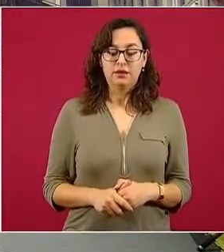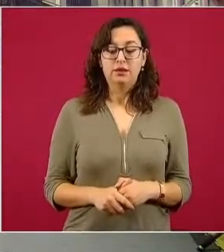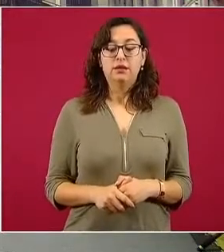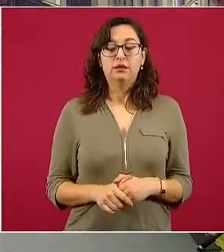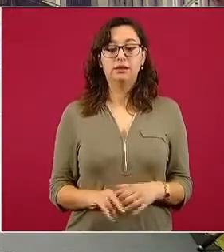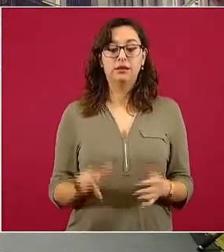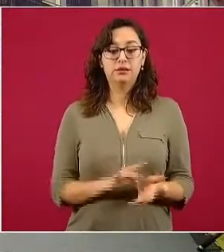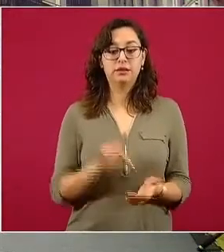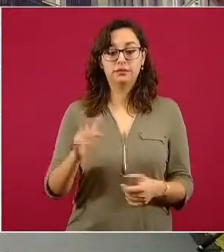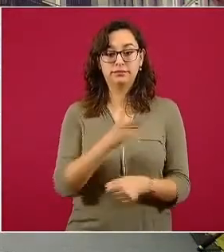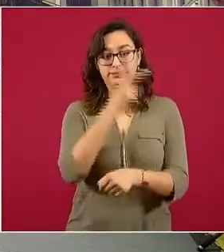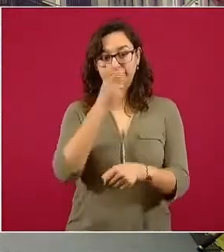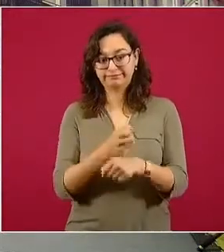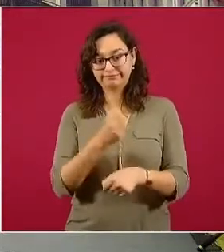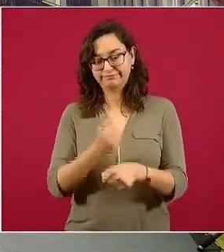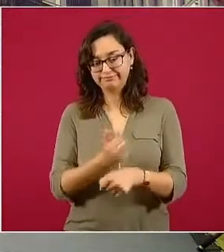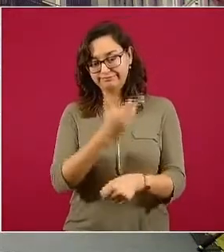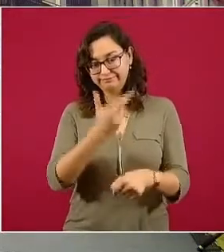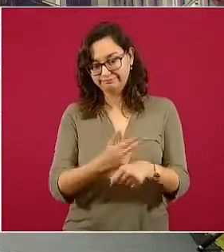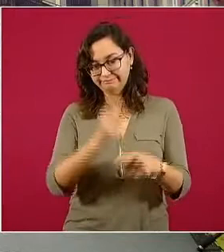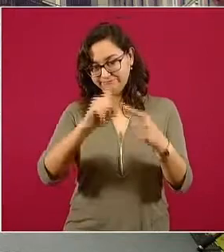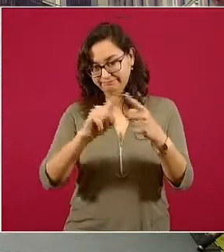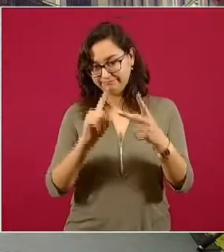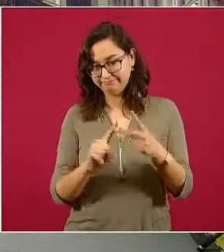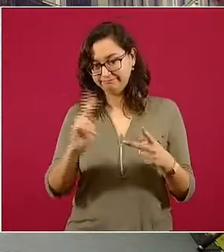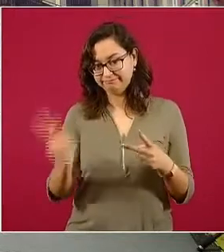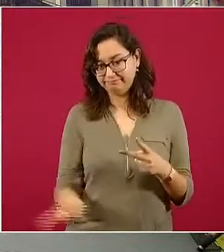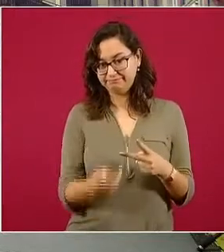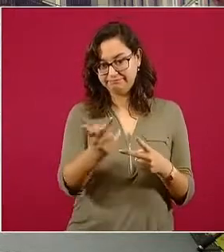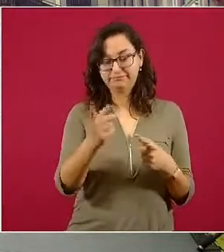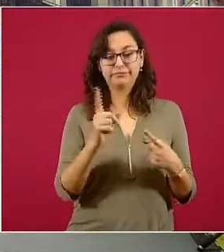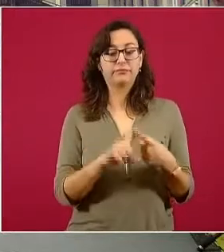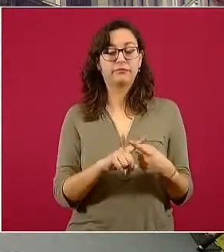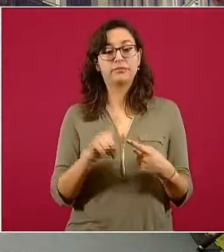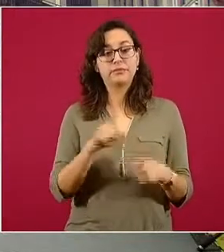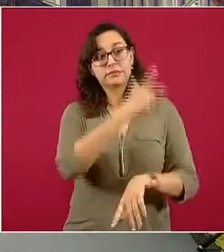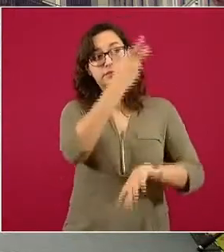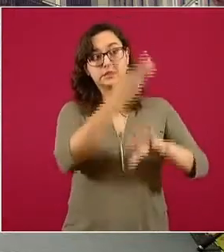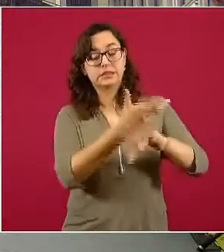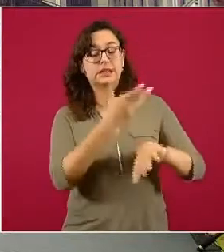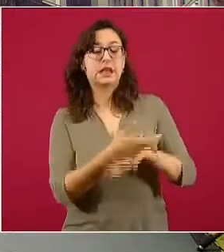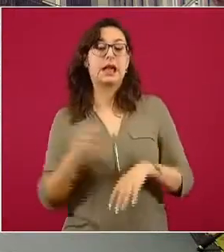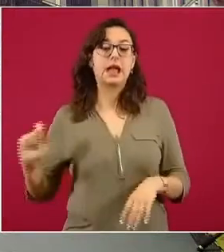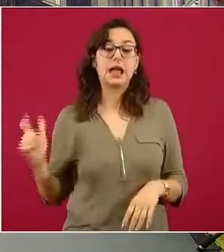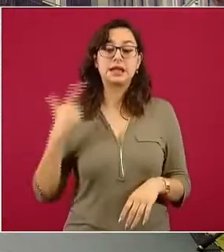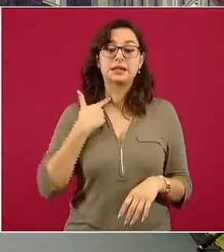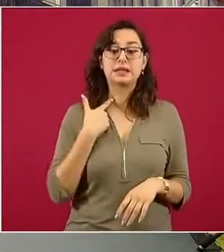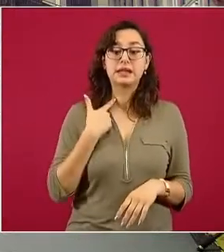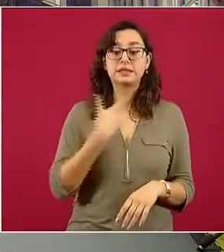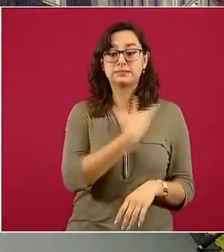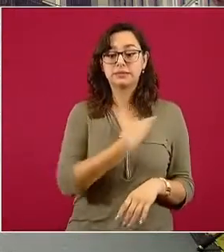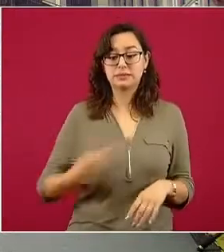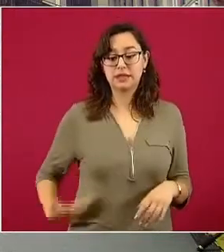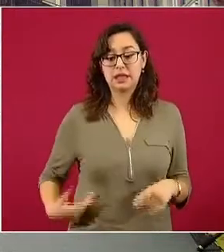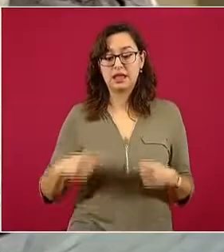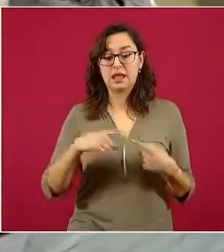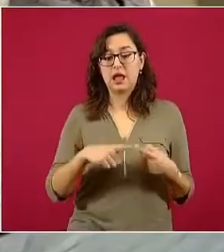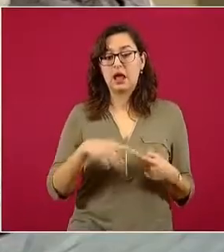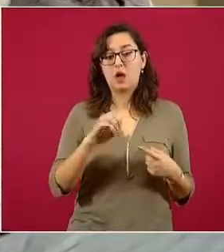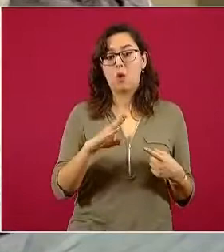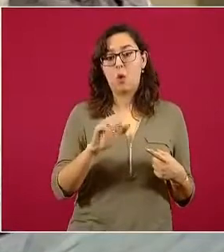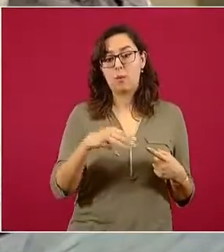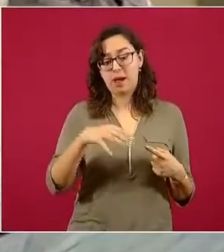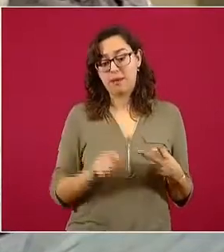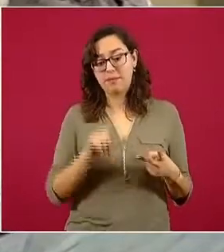Gracias, subsecretario. Dos preguntas. Una, los expresidentes de Estados Unidos, Barack Obama y Bill Clinton, se inscribieron